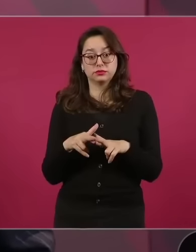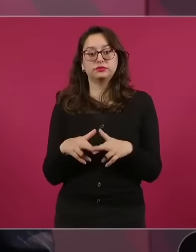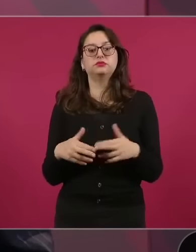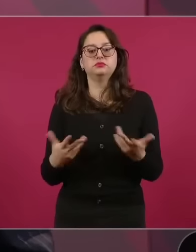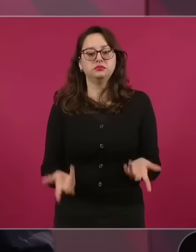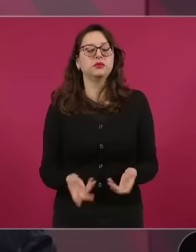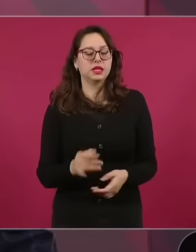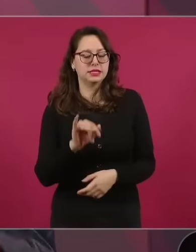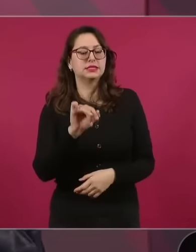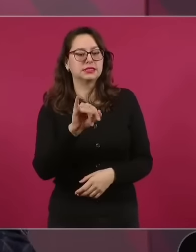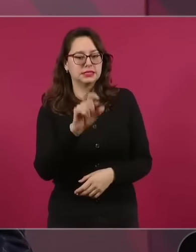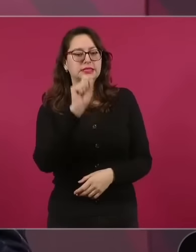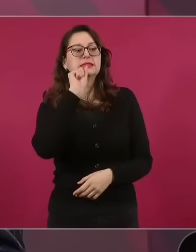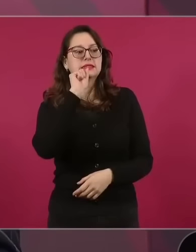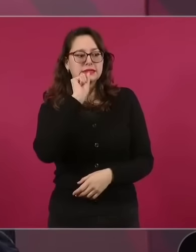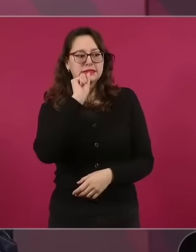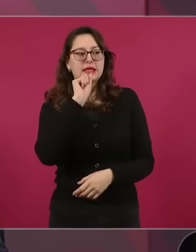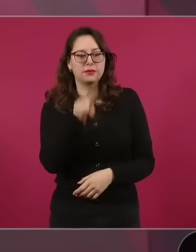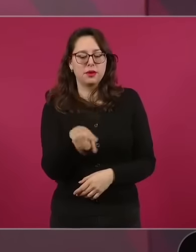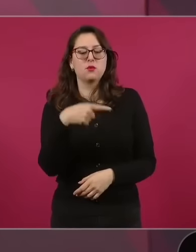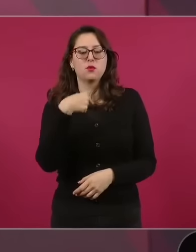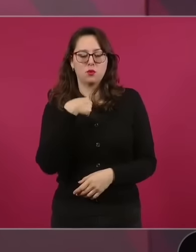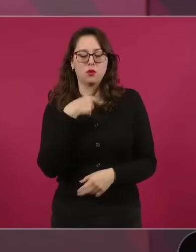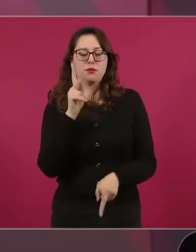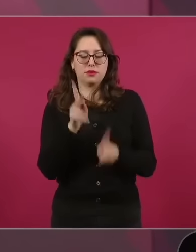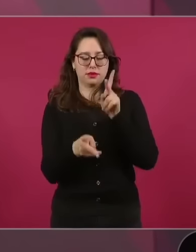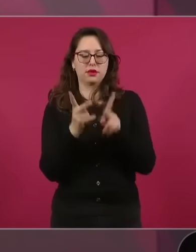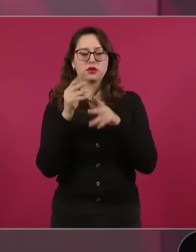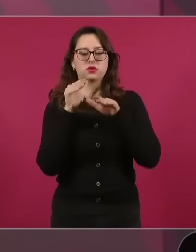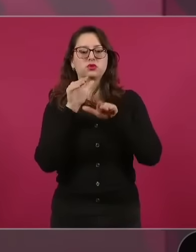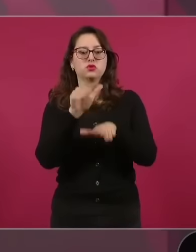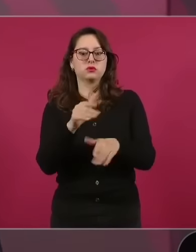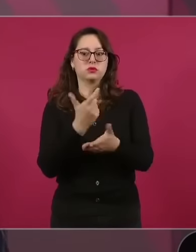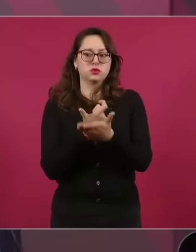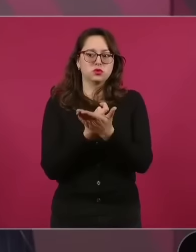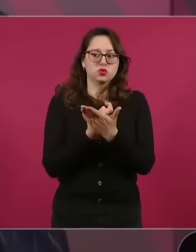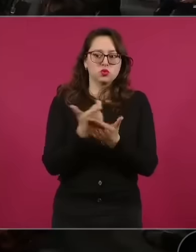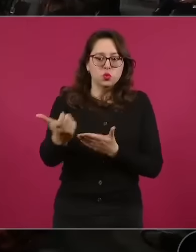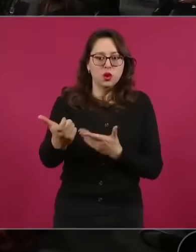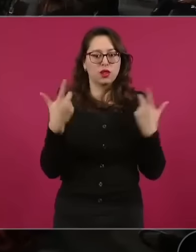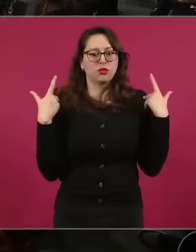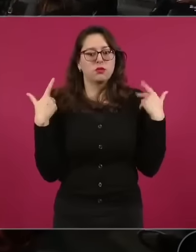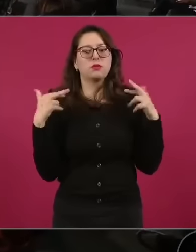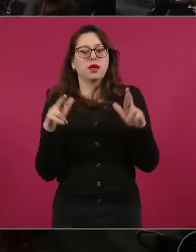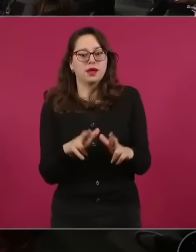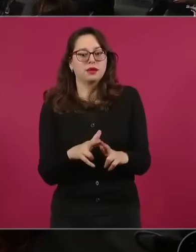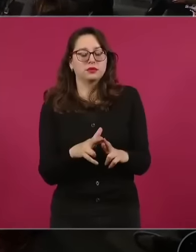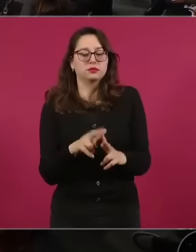ver cómo le hacemos pero si pues